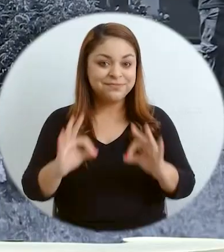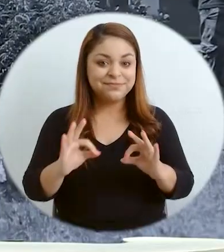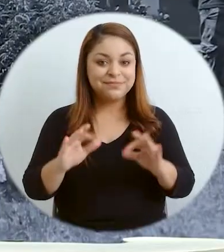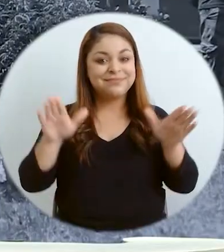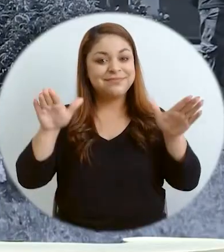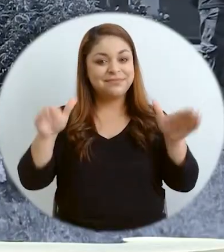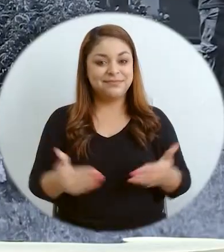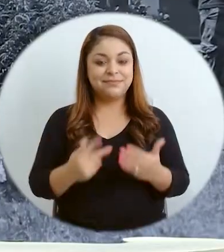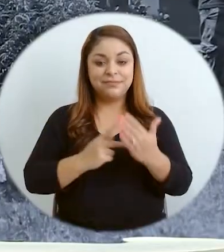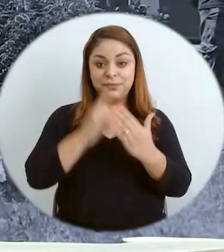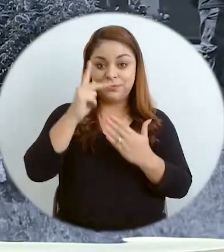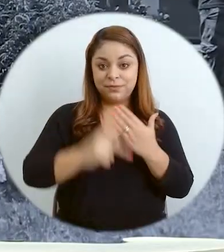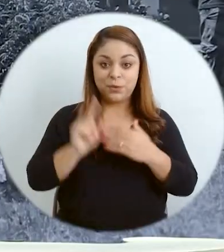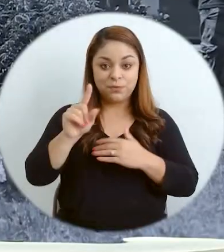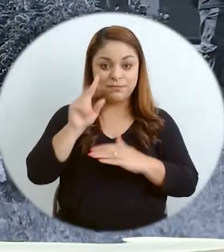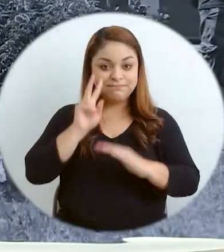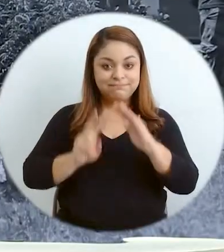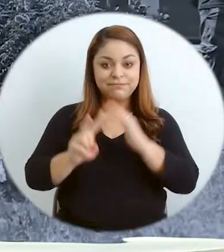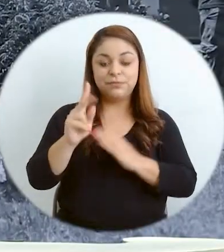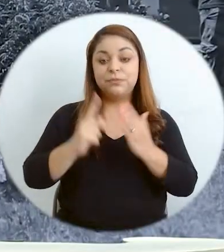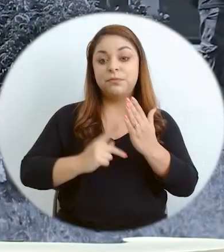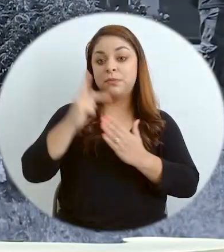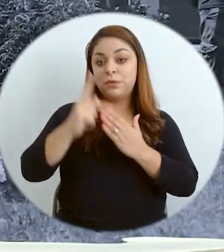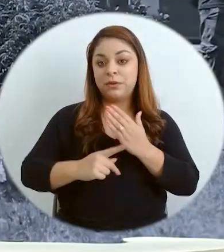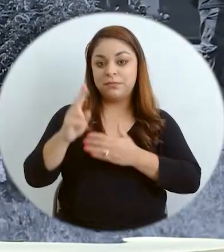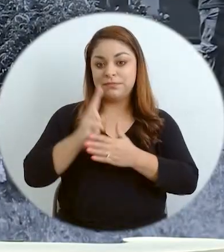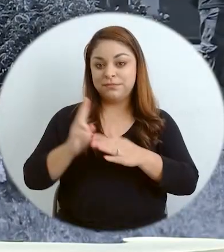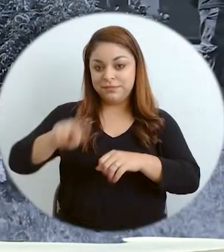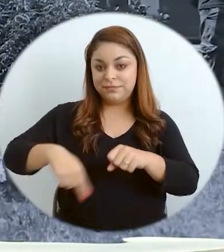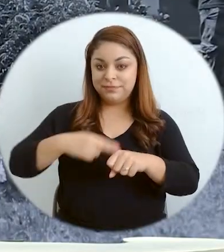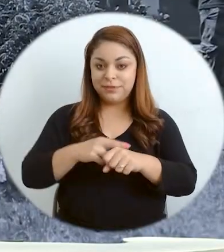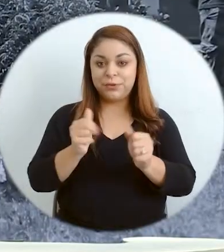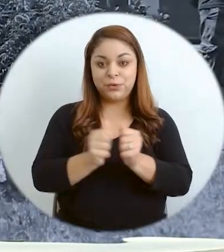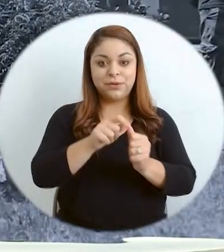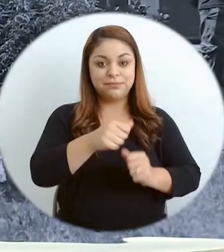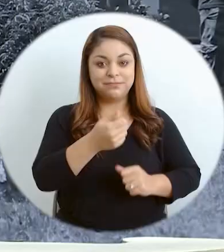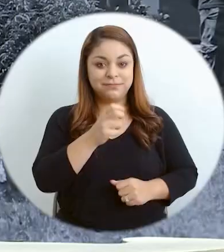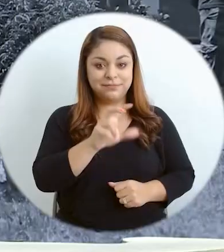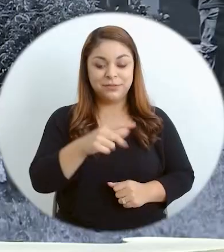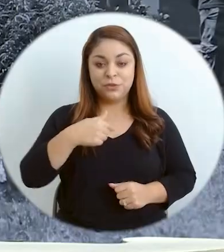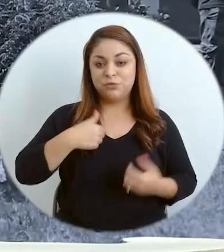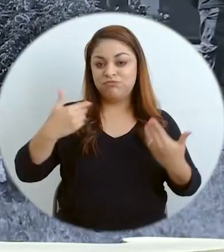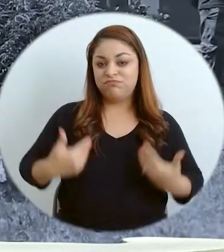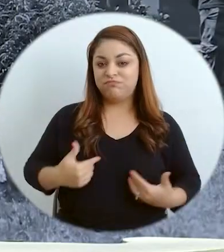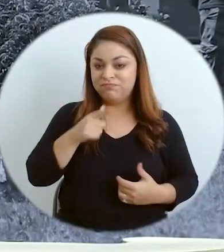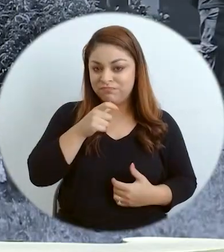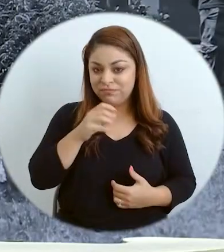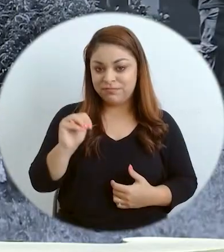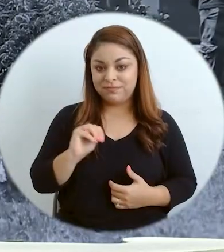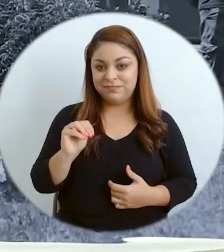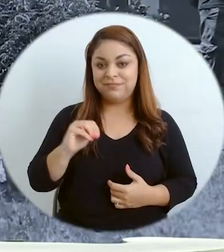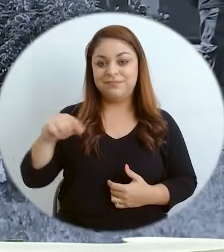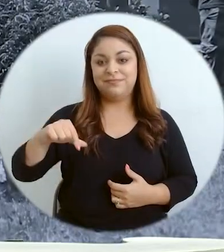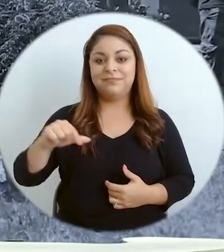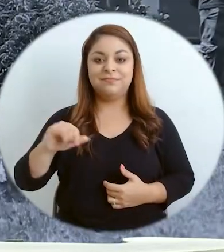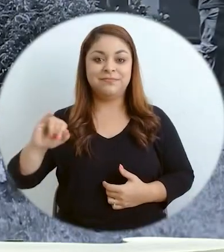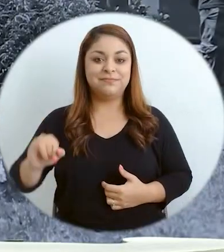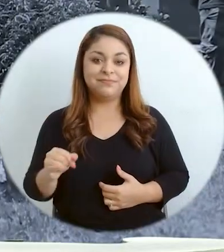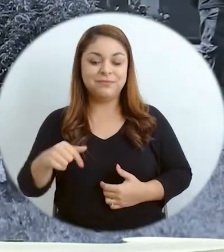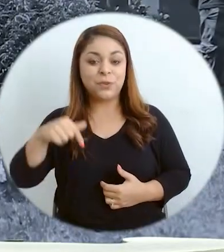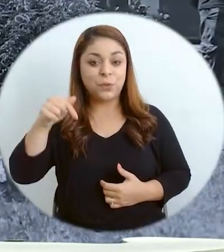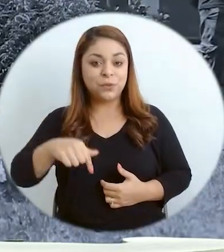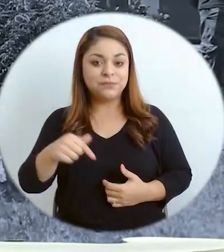Bienvenidos a una edición más de Una Mirada, el programa de la Universidad Nacional y de SINAC S.A. Soy Maribel Quiroz Jara y en esta